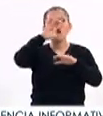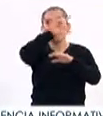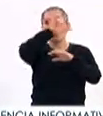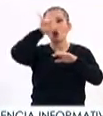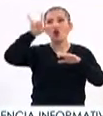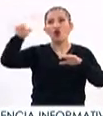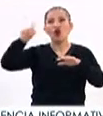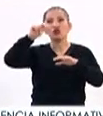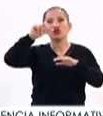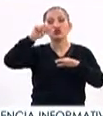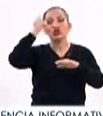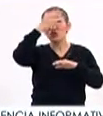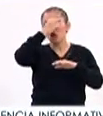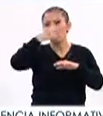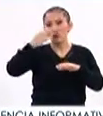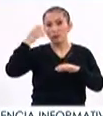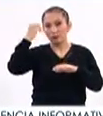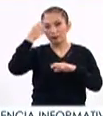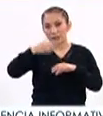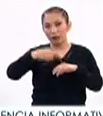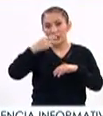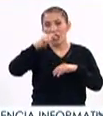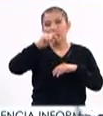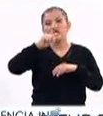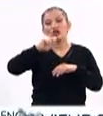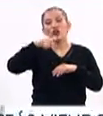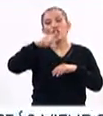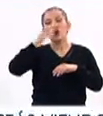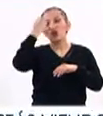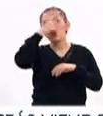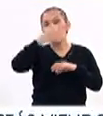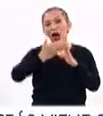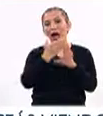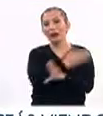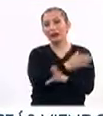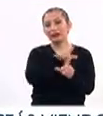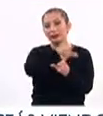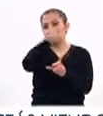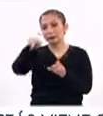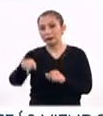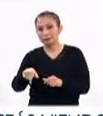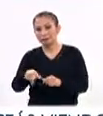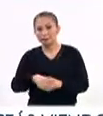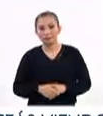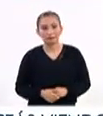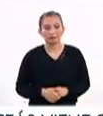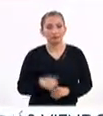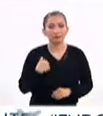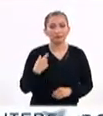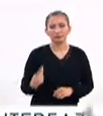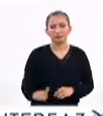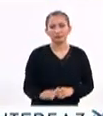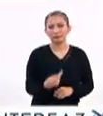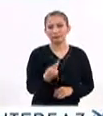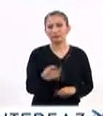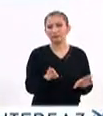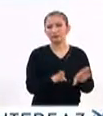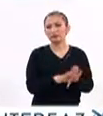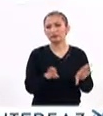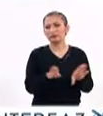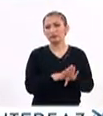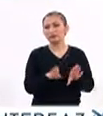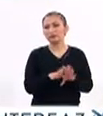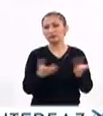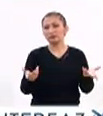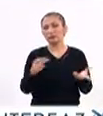fotografía sobre Tokio. Se llama Tokio antes y después. Me gustaría preguntarte cómo ha